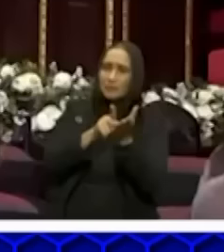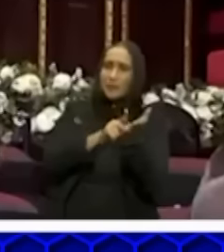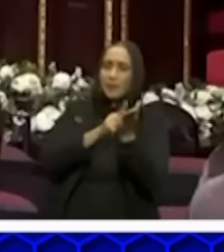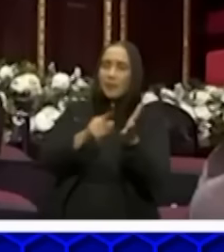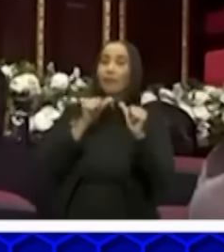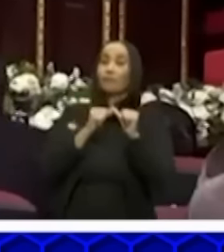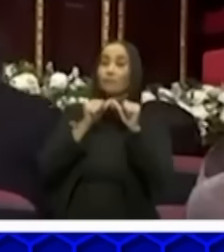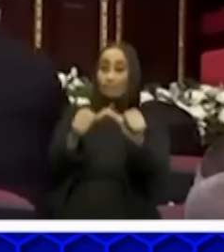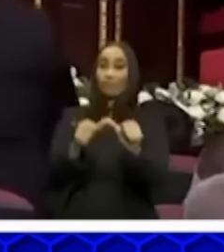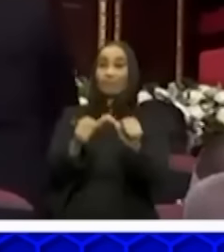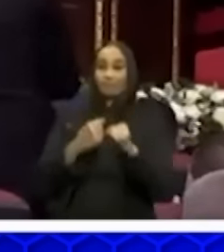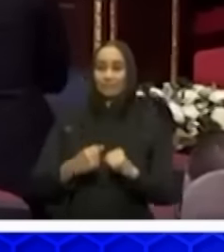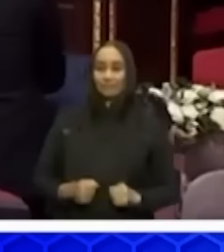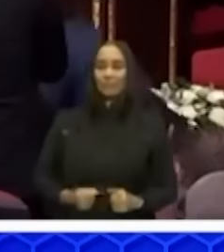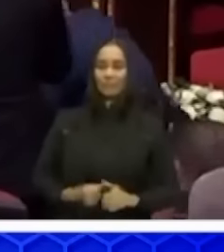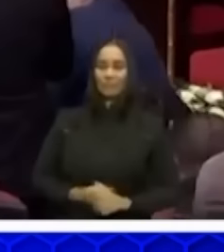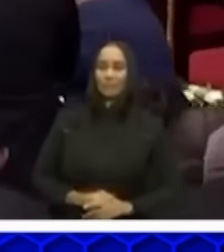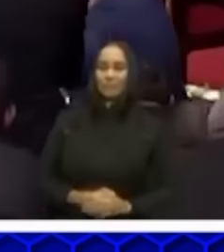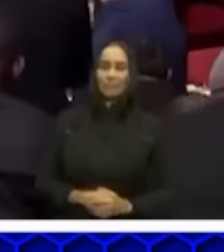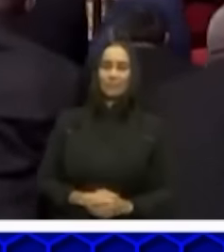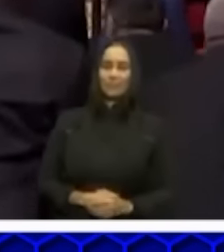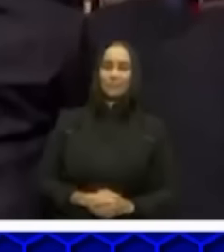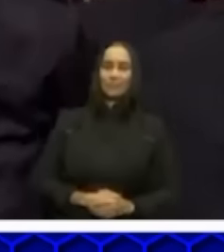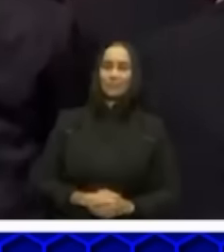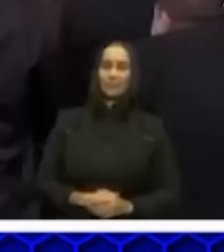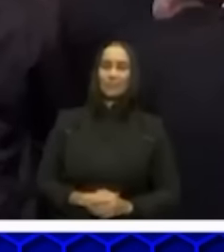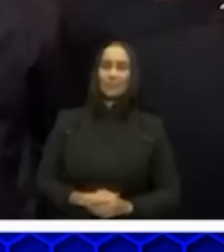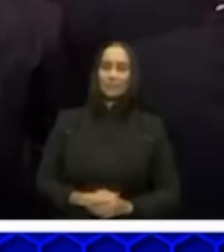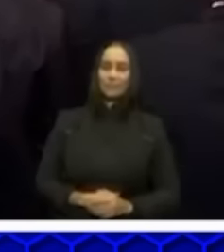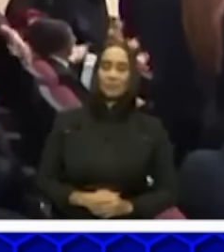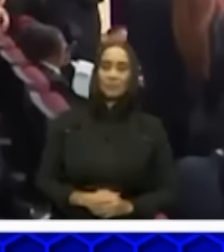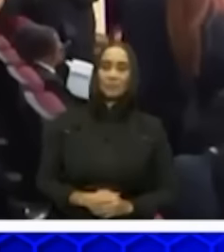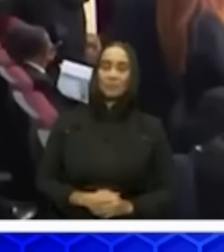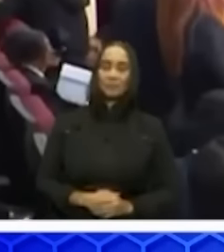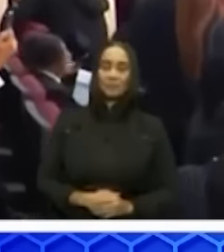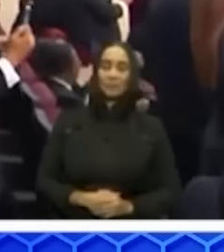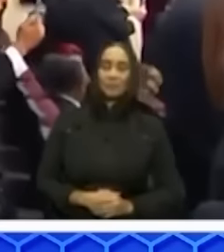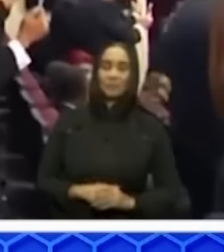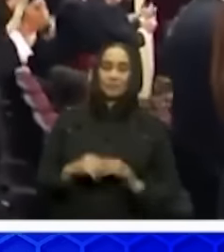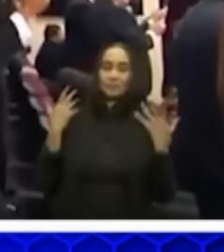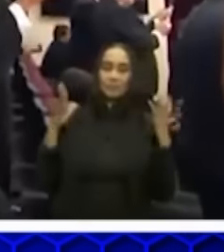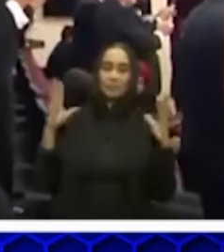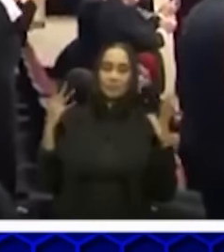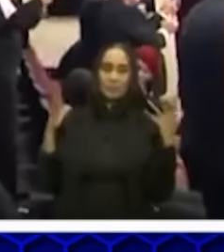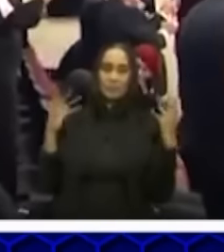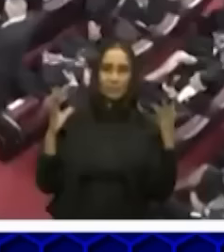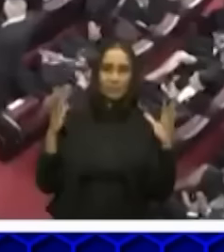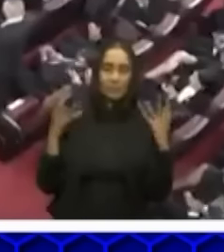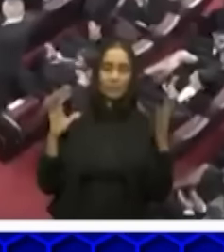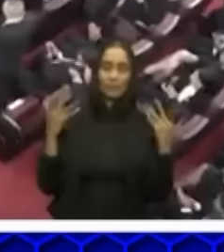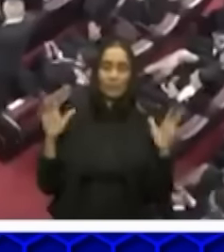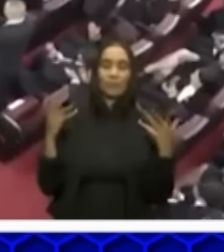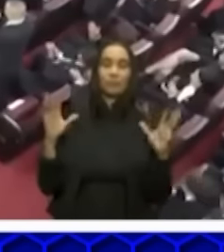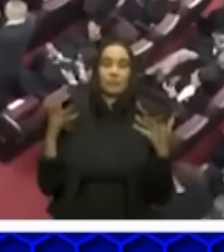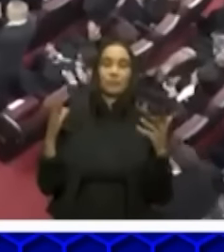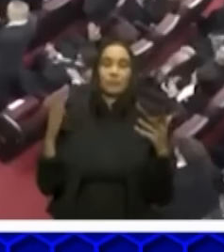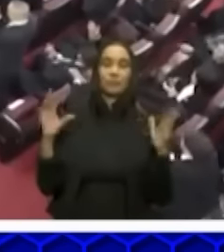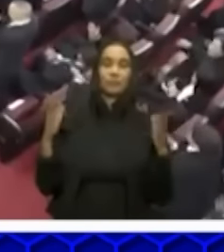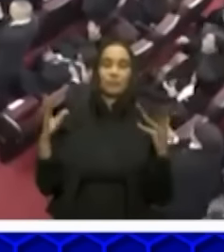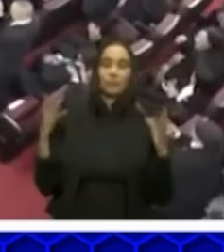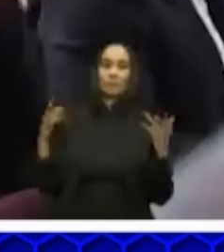gobierno lo que está haciendo lo que pretende hacer hasta diciembre de este